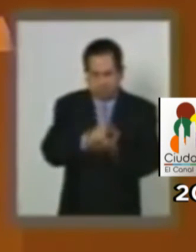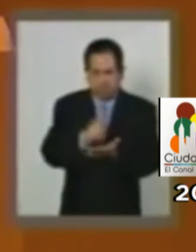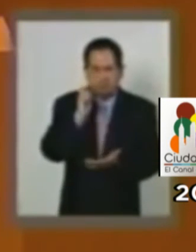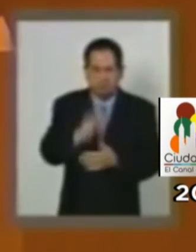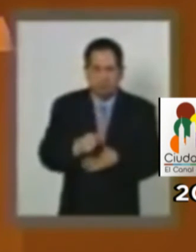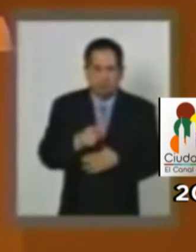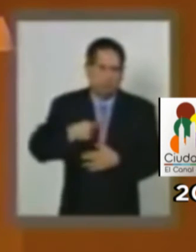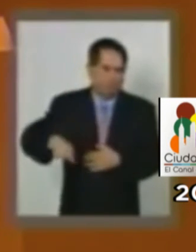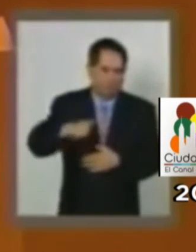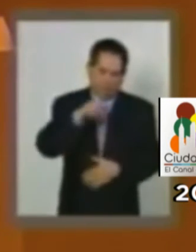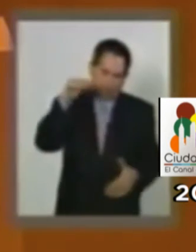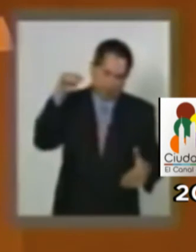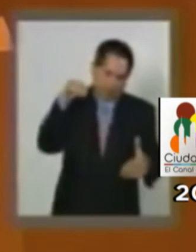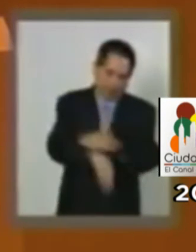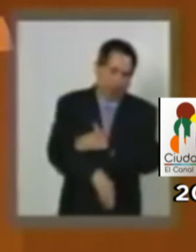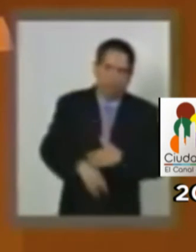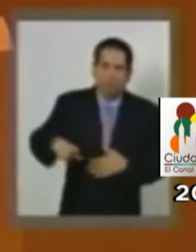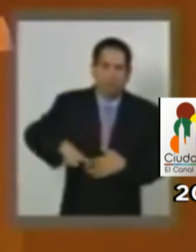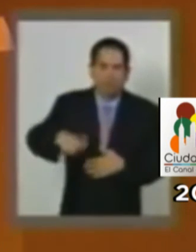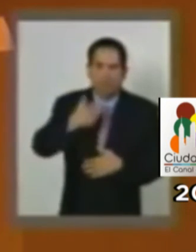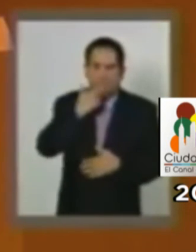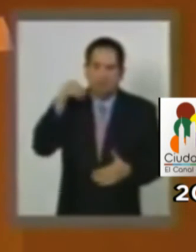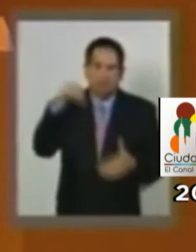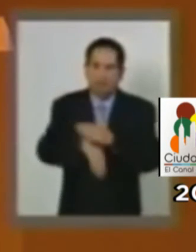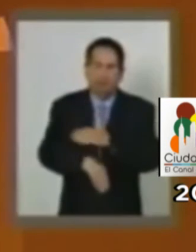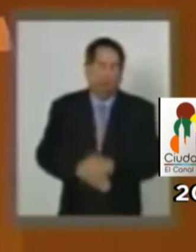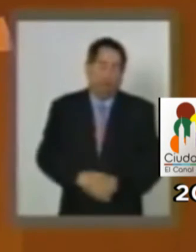ha fracasado desde el Estado,